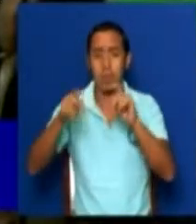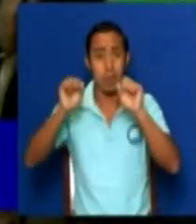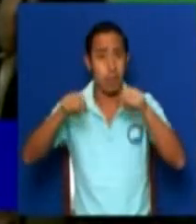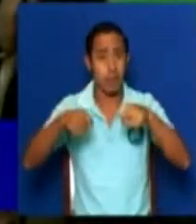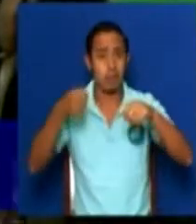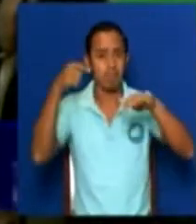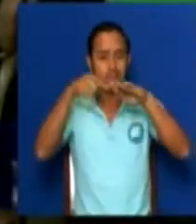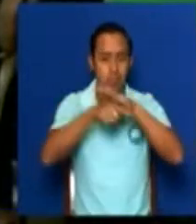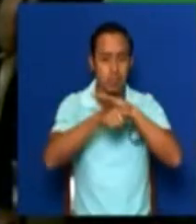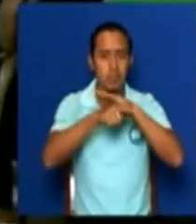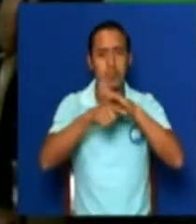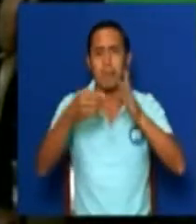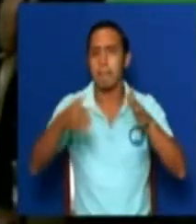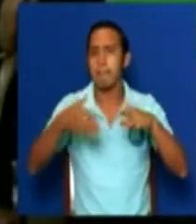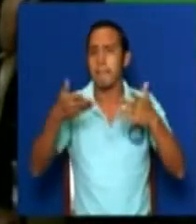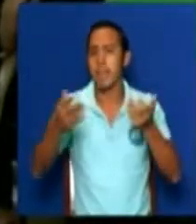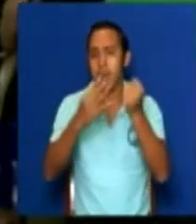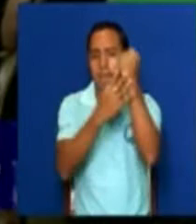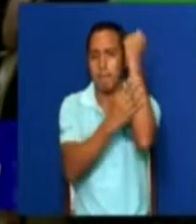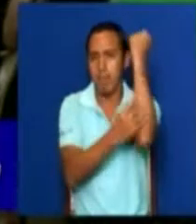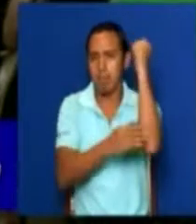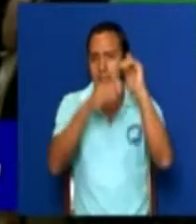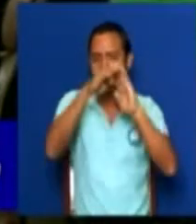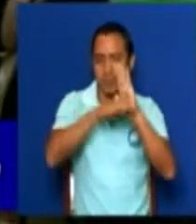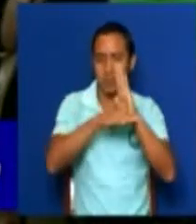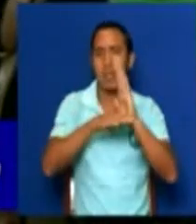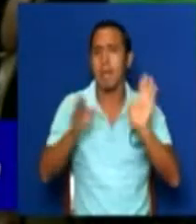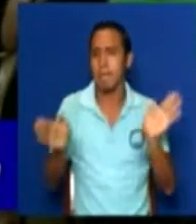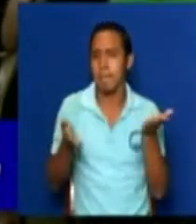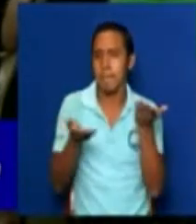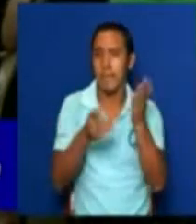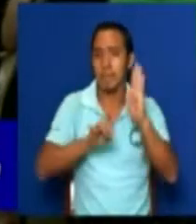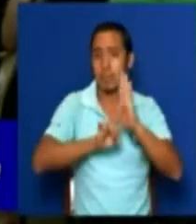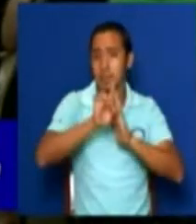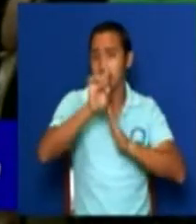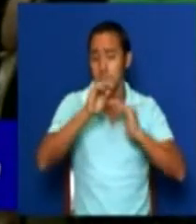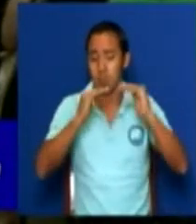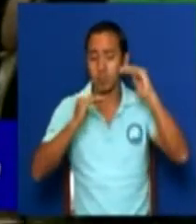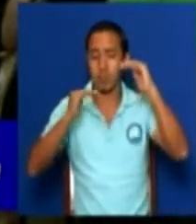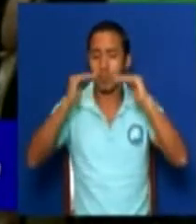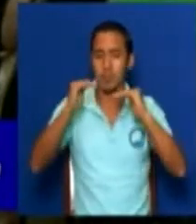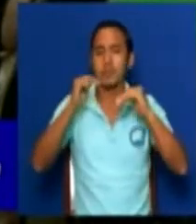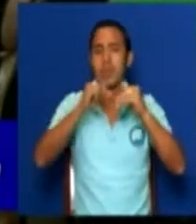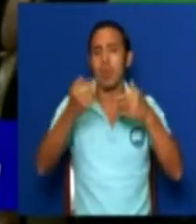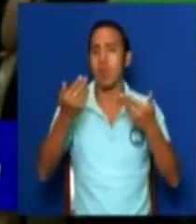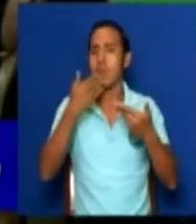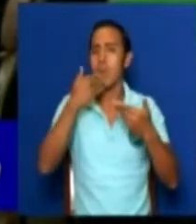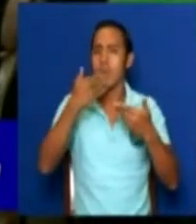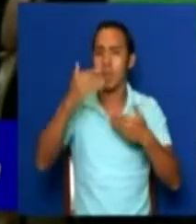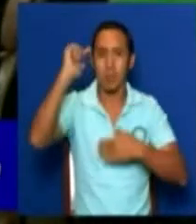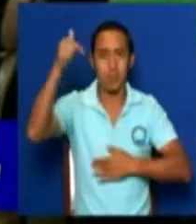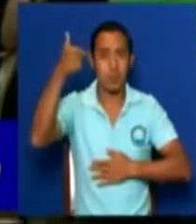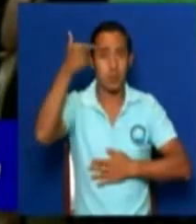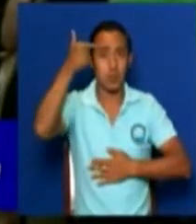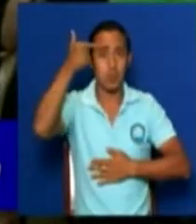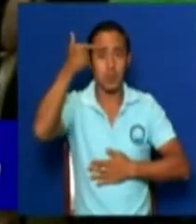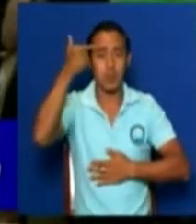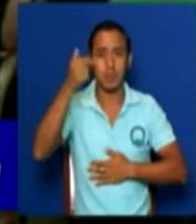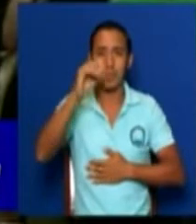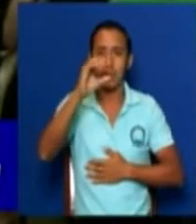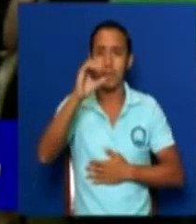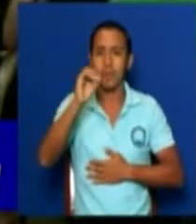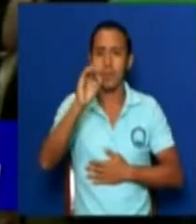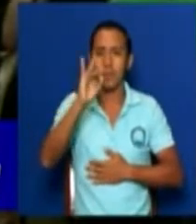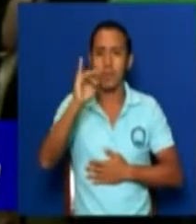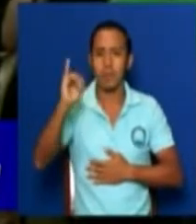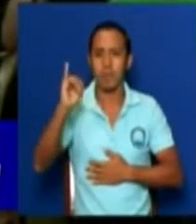de reducir la pobreza, promover el desarrollo sostenible y la construcción de un buen gobierno. Kofi